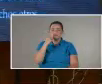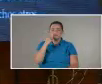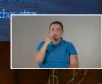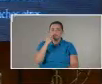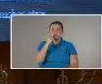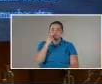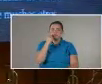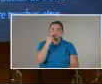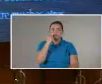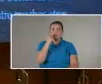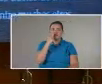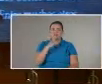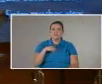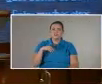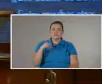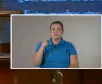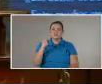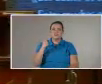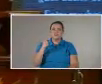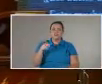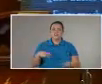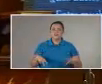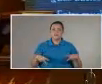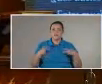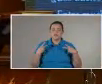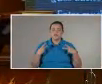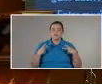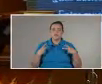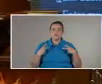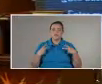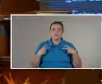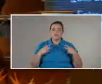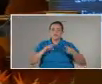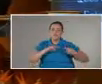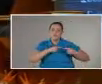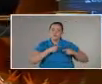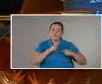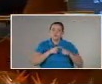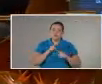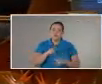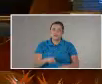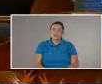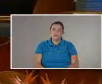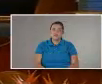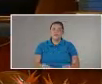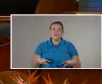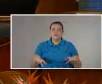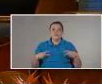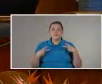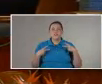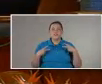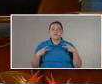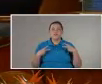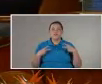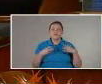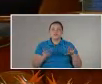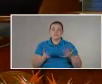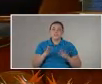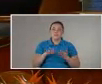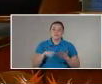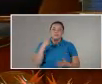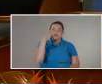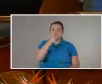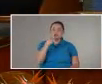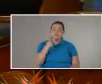Tamar vivió un duelo por eso, dice la Biblia. David vivió la muerte de Saúl y la